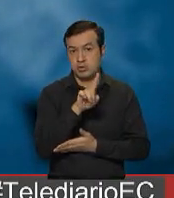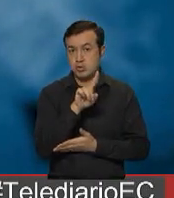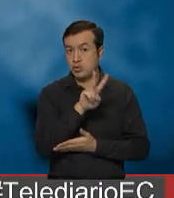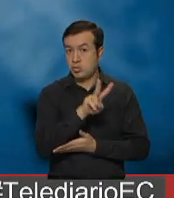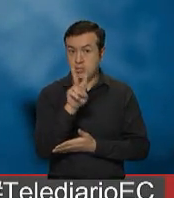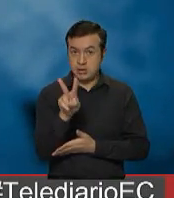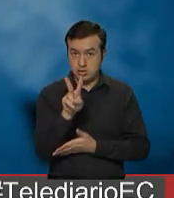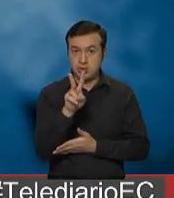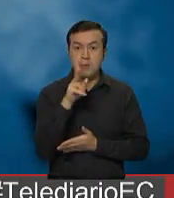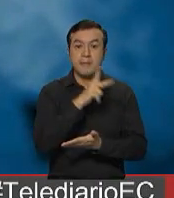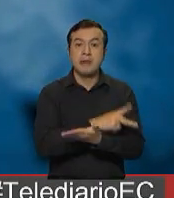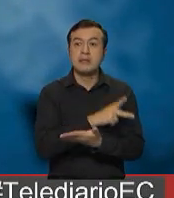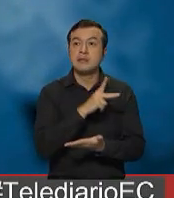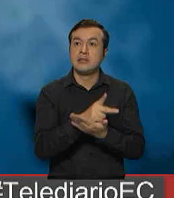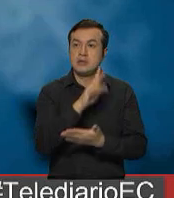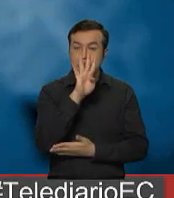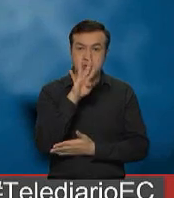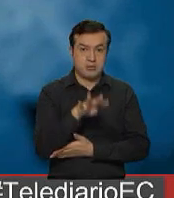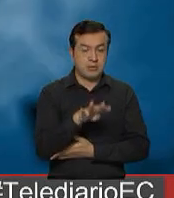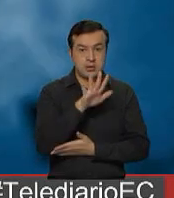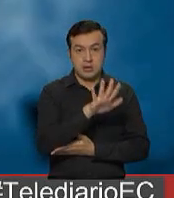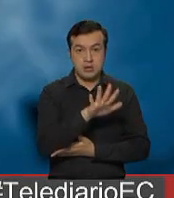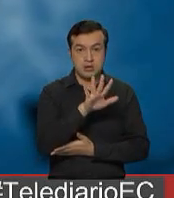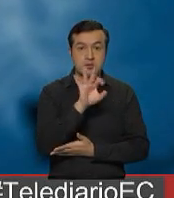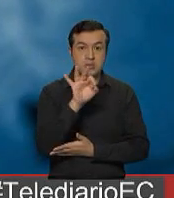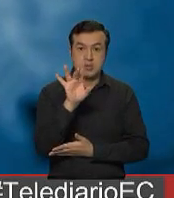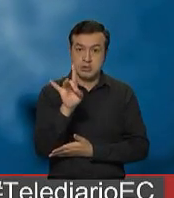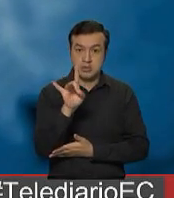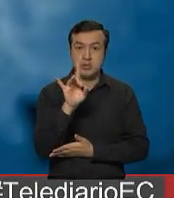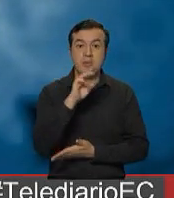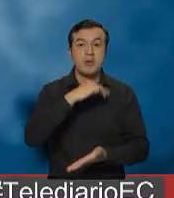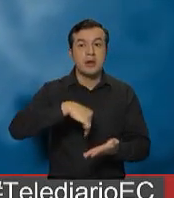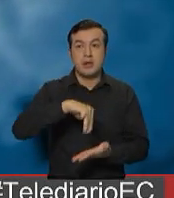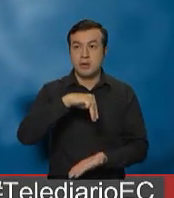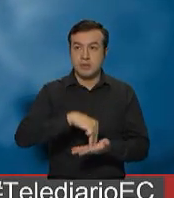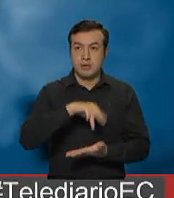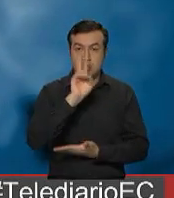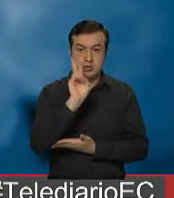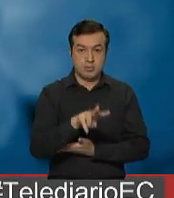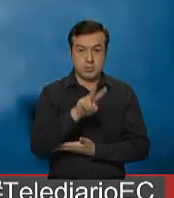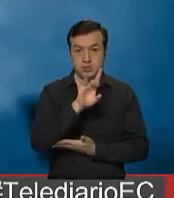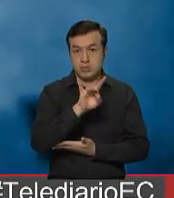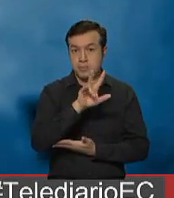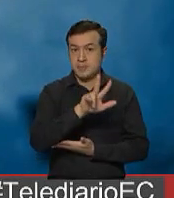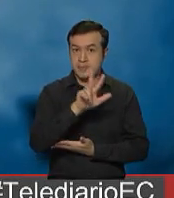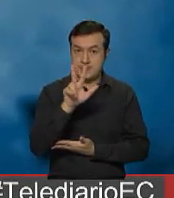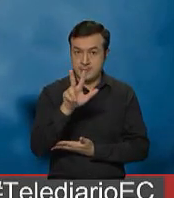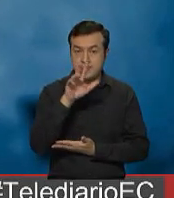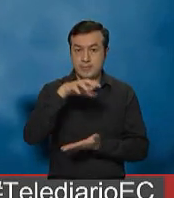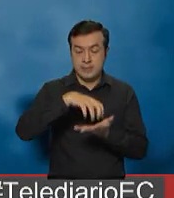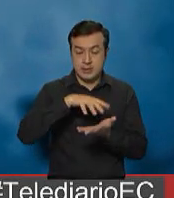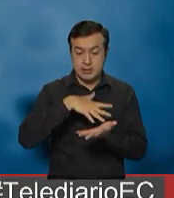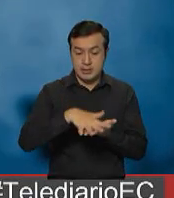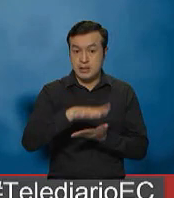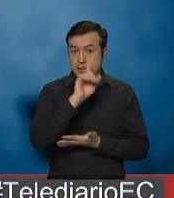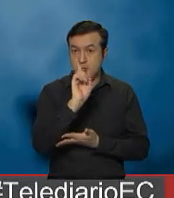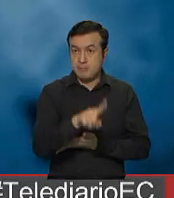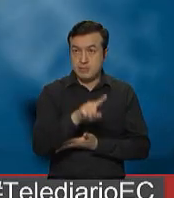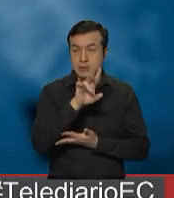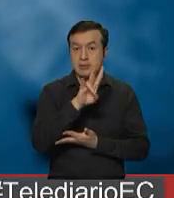14.422, Pichincha, 4.598, Manabí, 2.833, Los Ríos,